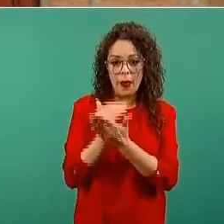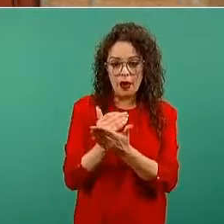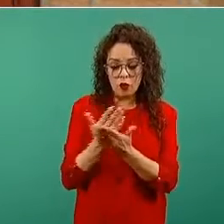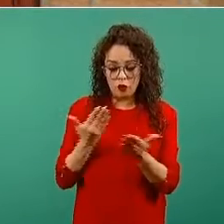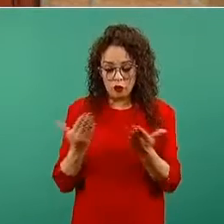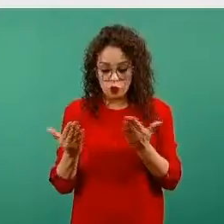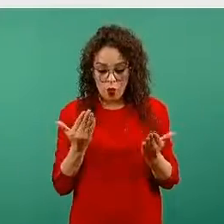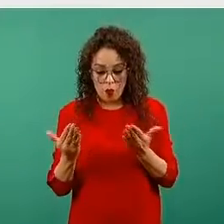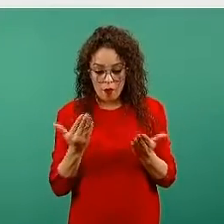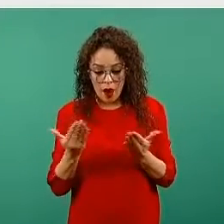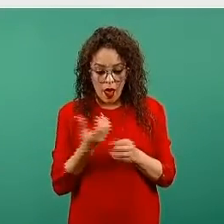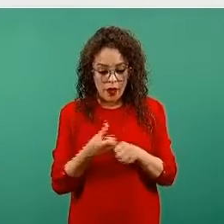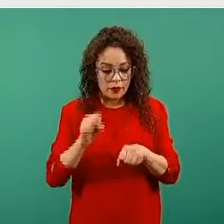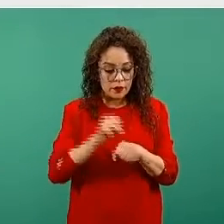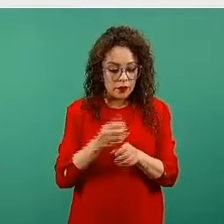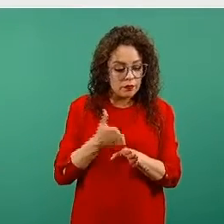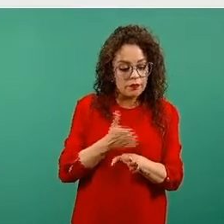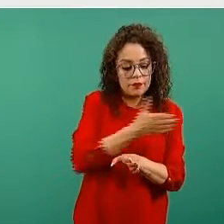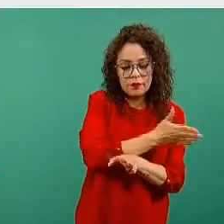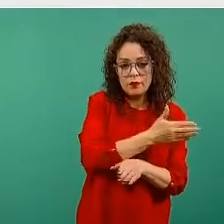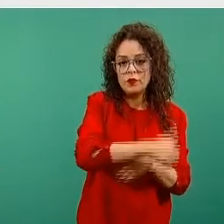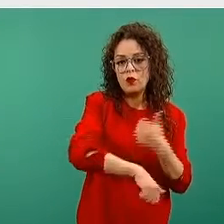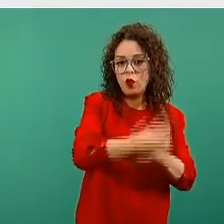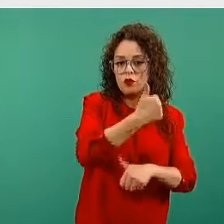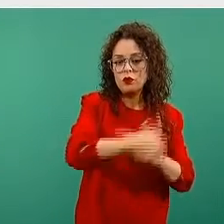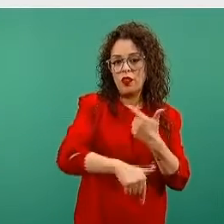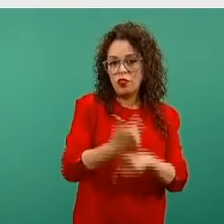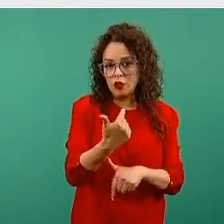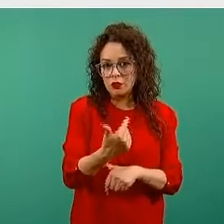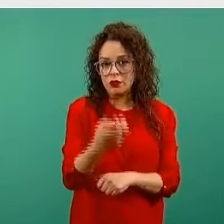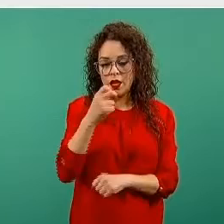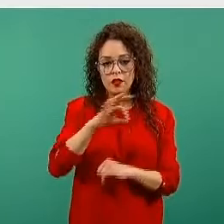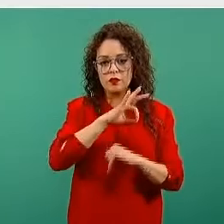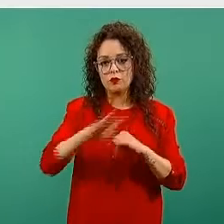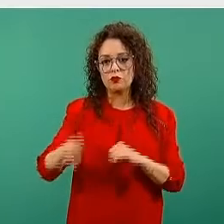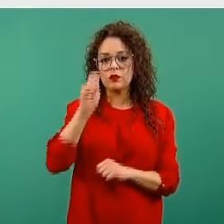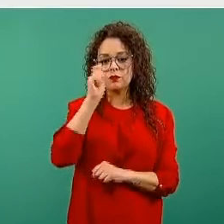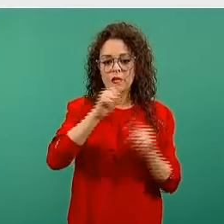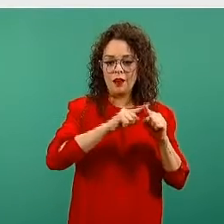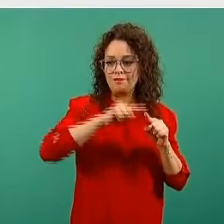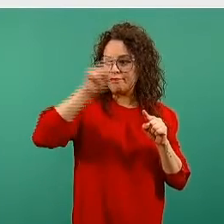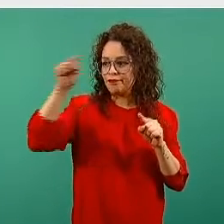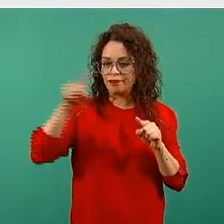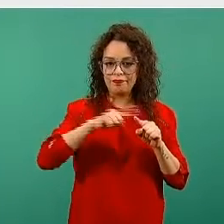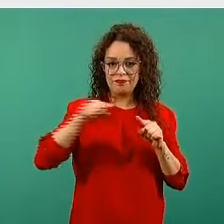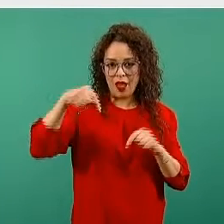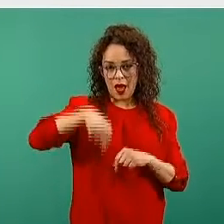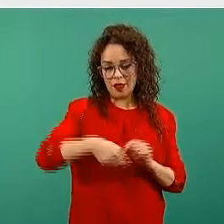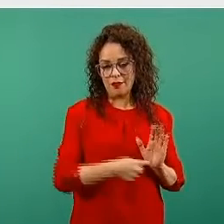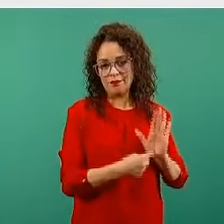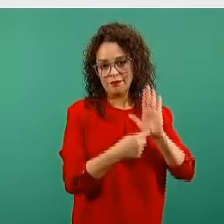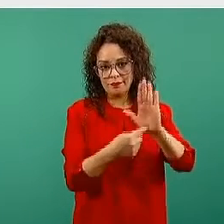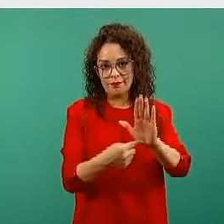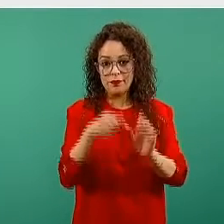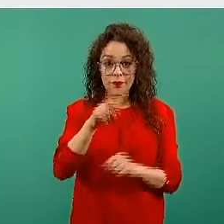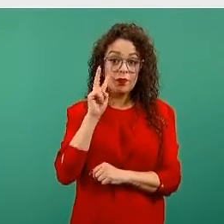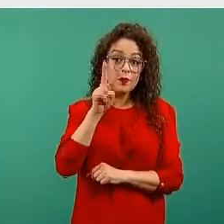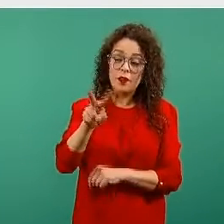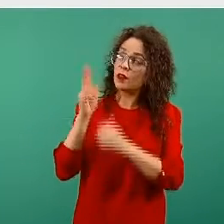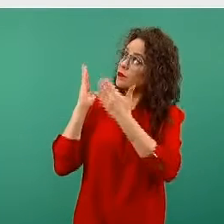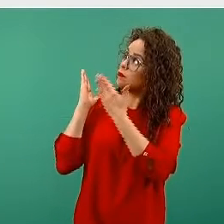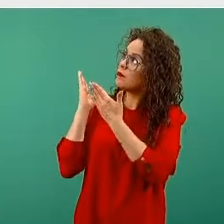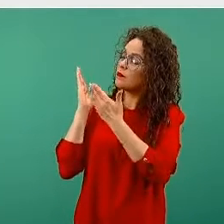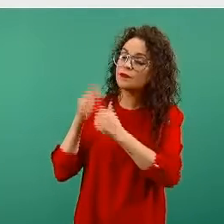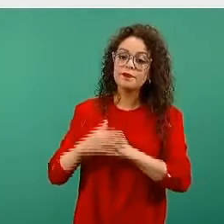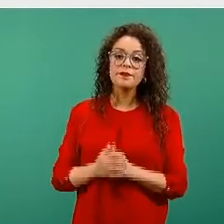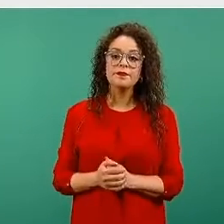semana 11 y 12, que son las dos últimas graficadas, y hemos visto cómo pues este comportamiento, si bien es